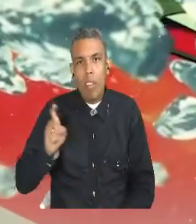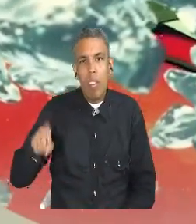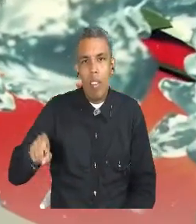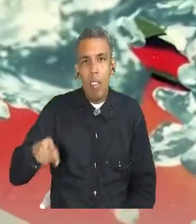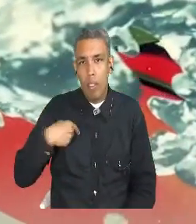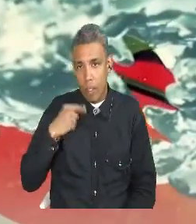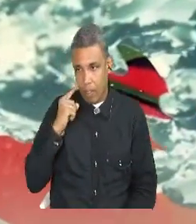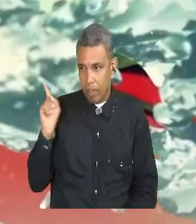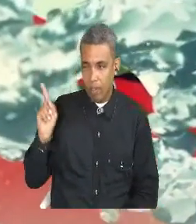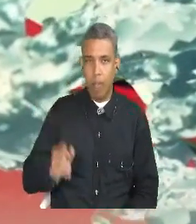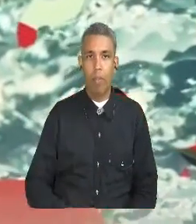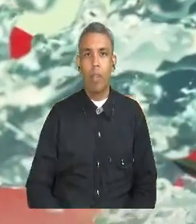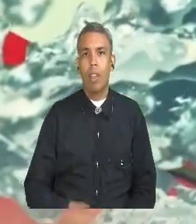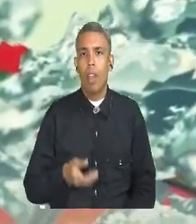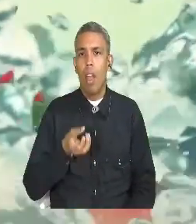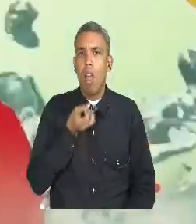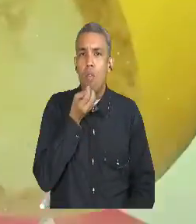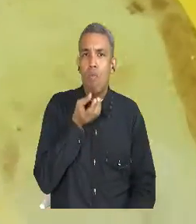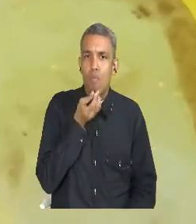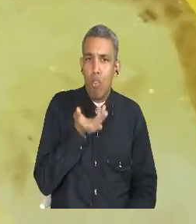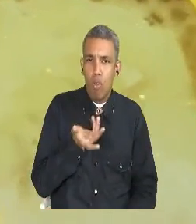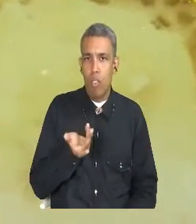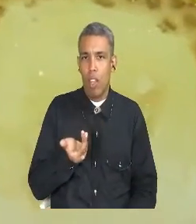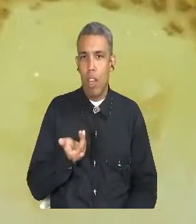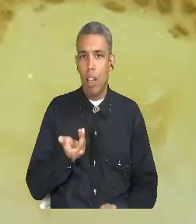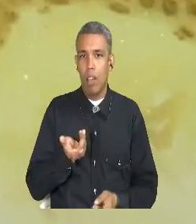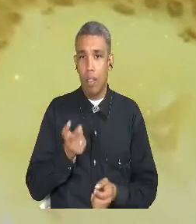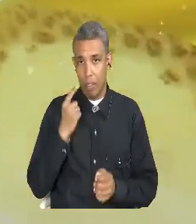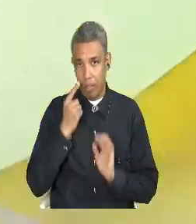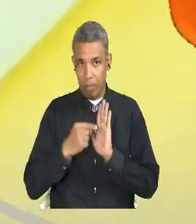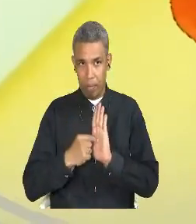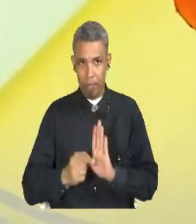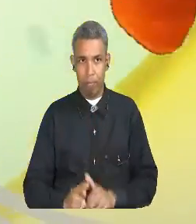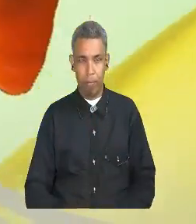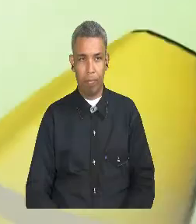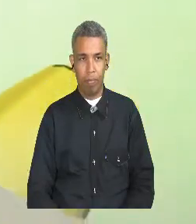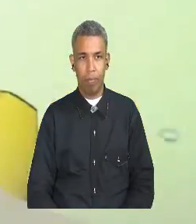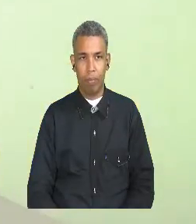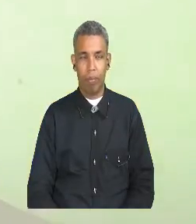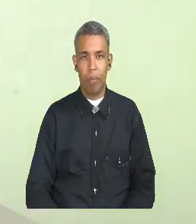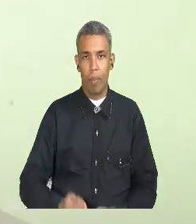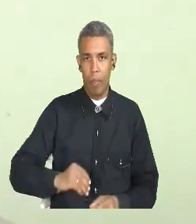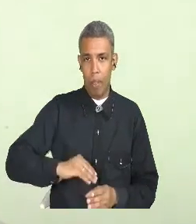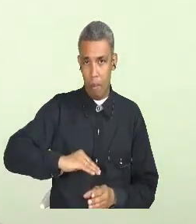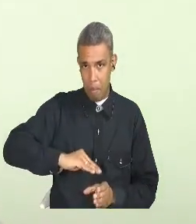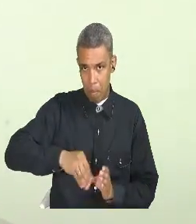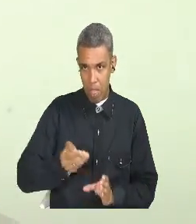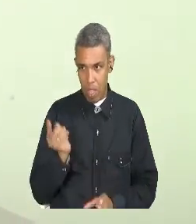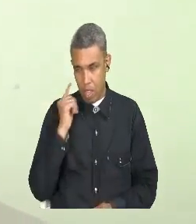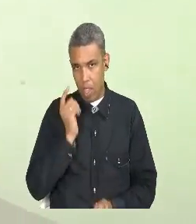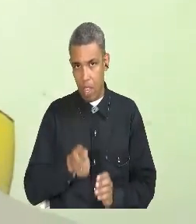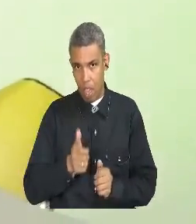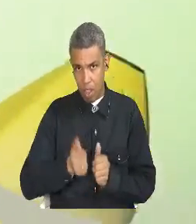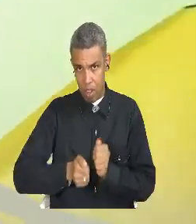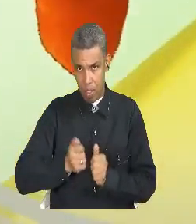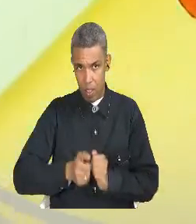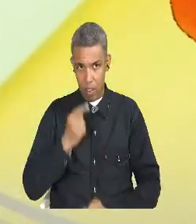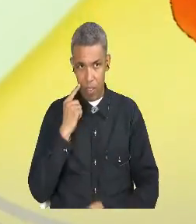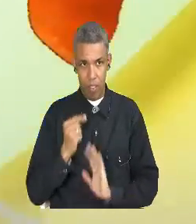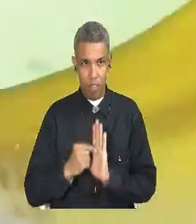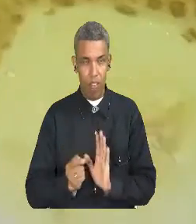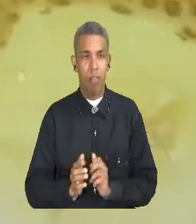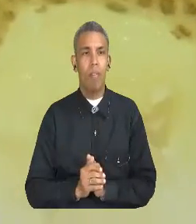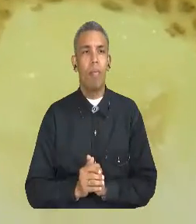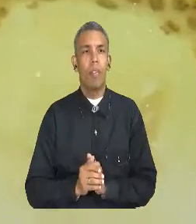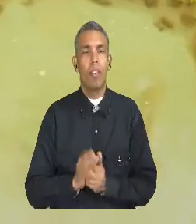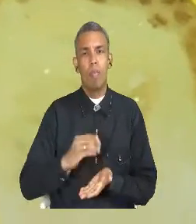Waffles con frutas. Ingredientes: una cucharada grande de mantequilla, 2 tazas de leche, 2 tazas de harina